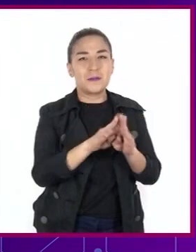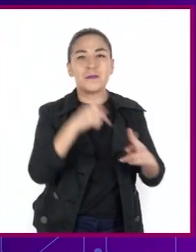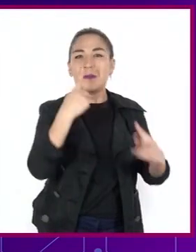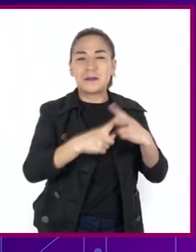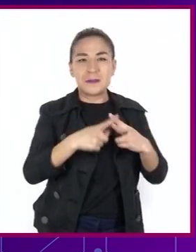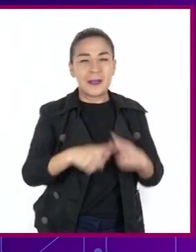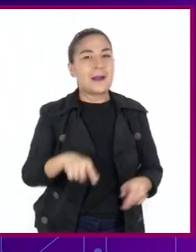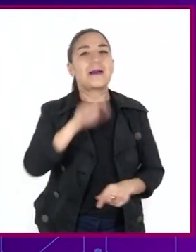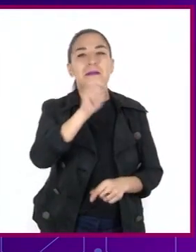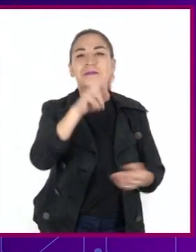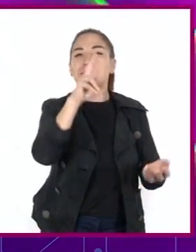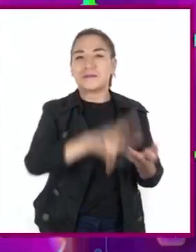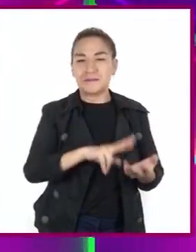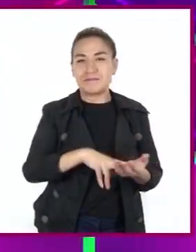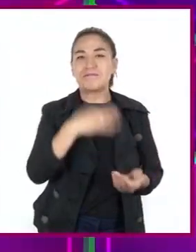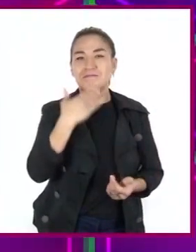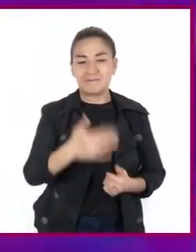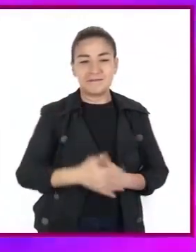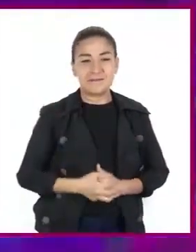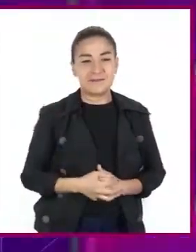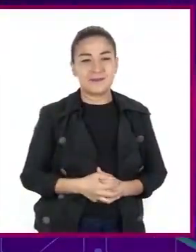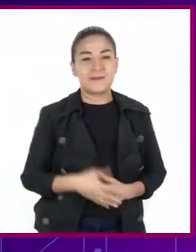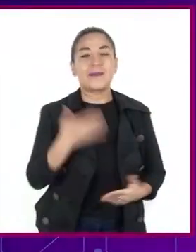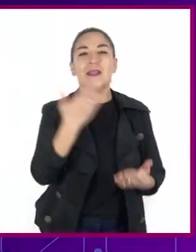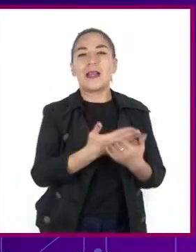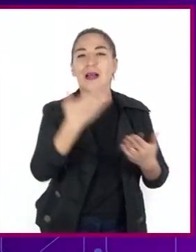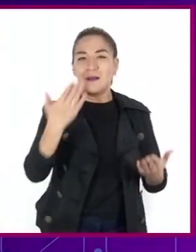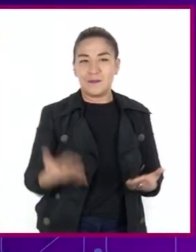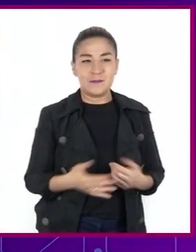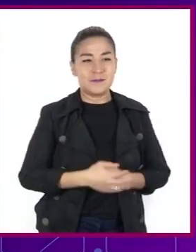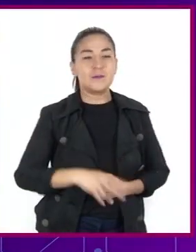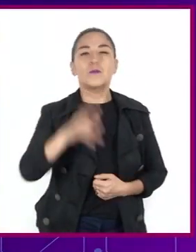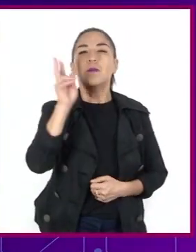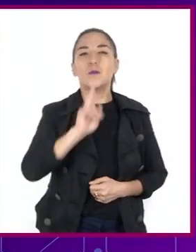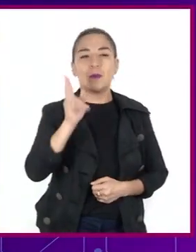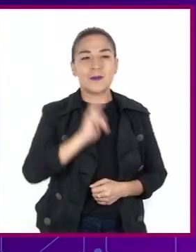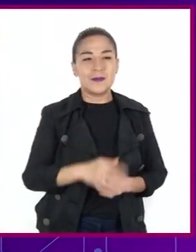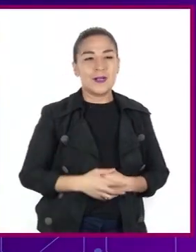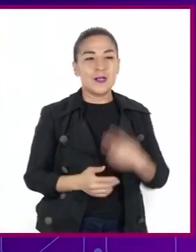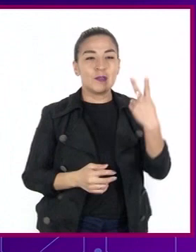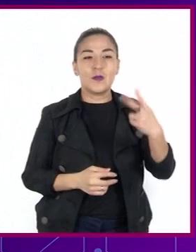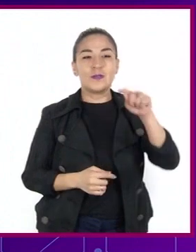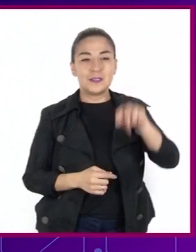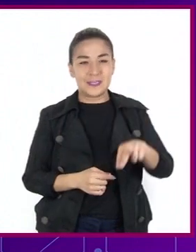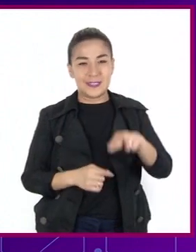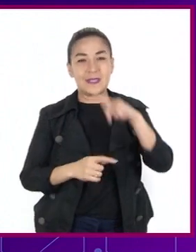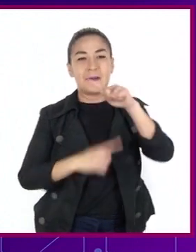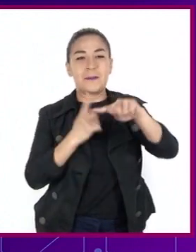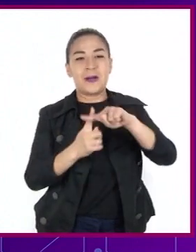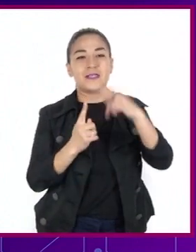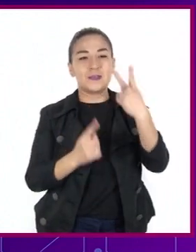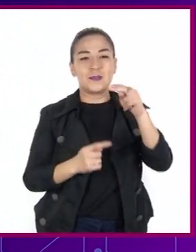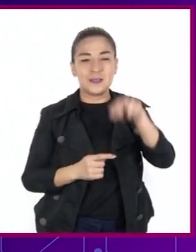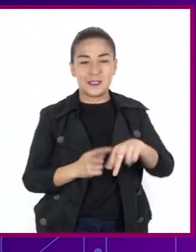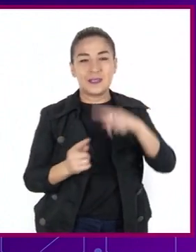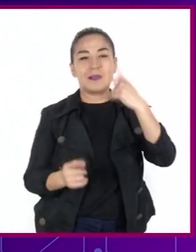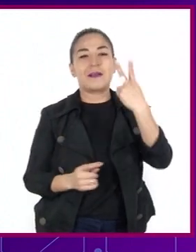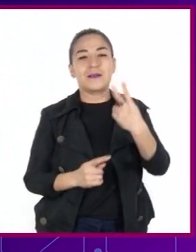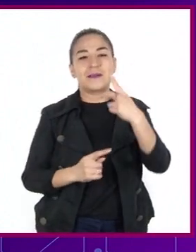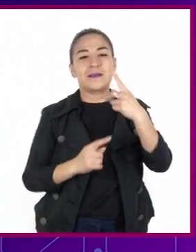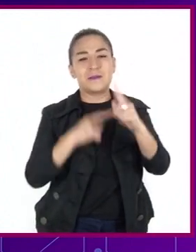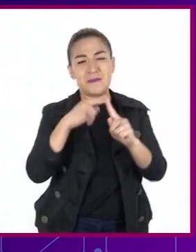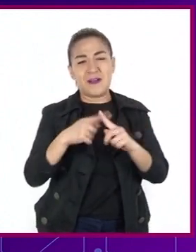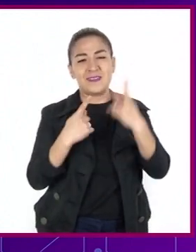algebraicas son equivalentes. Ahora, comprobaremos si 2n más 2n más 2n más 4